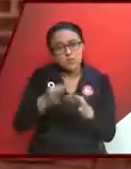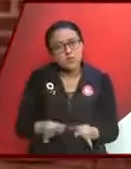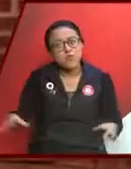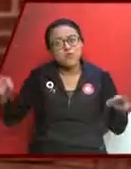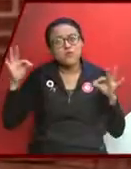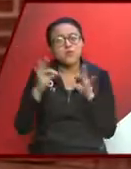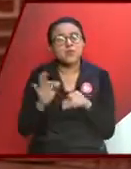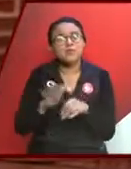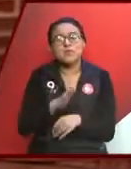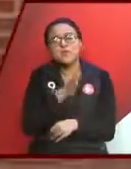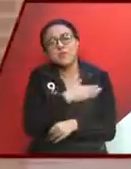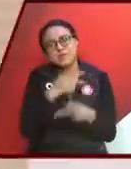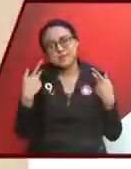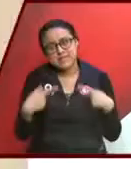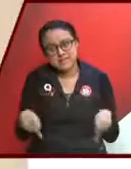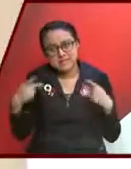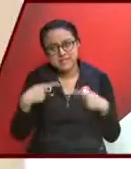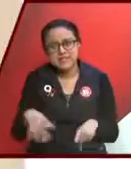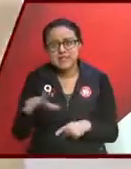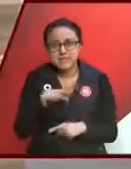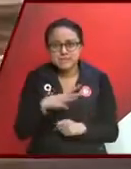la calidad y calidez de su gente.